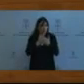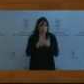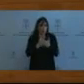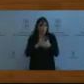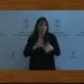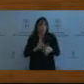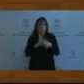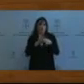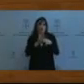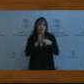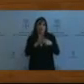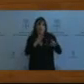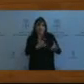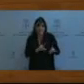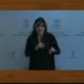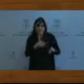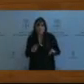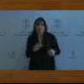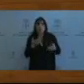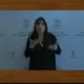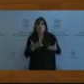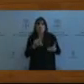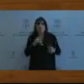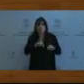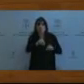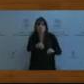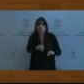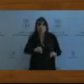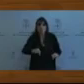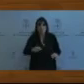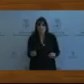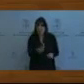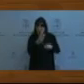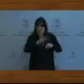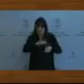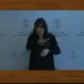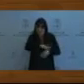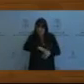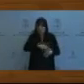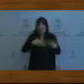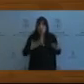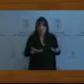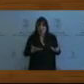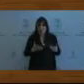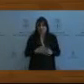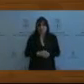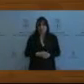los cultivos que más se ajusten a las características edafológicas de las mismas. Hay otras